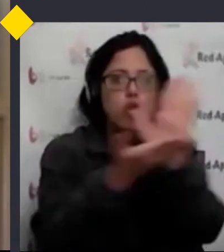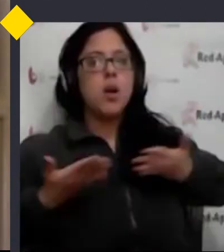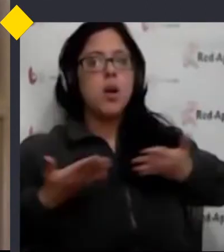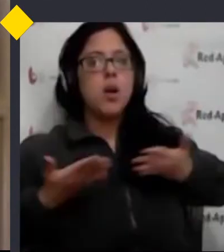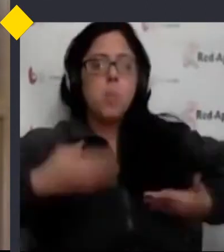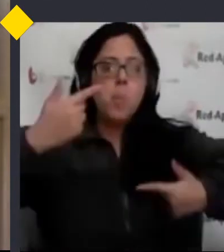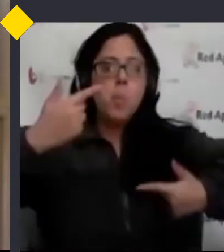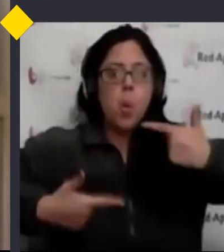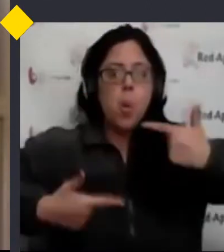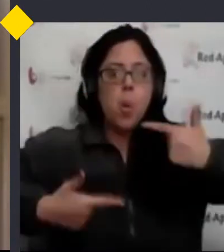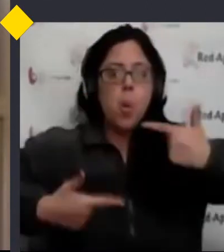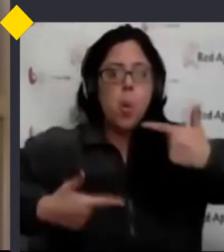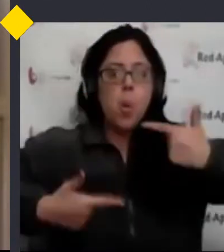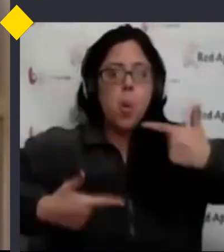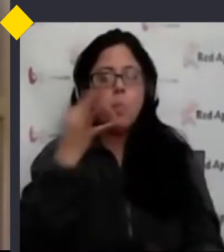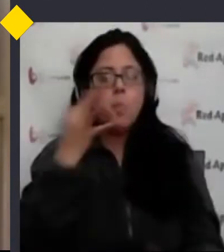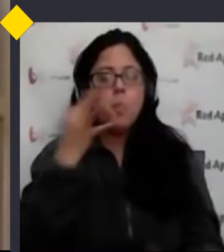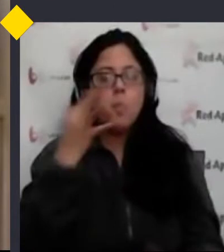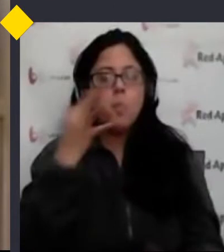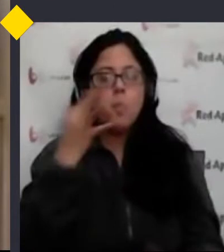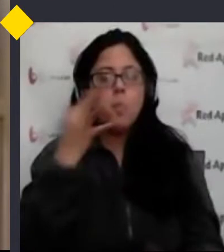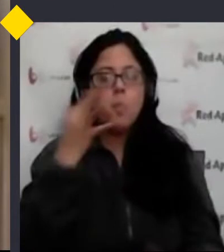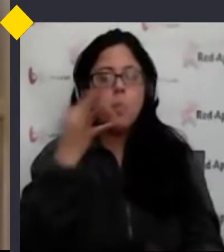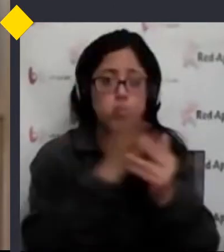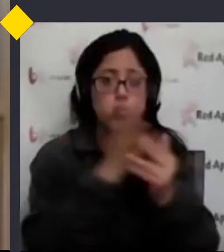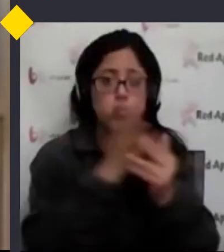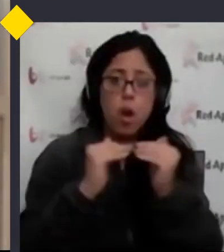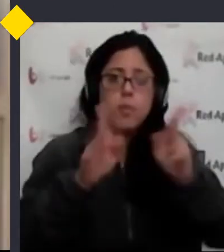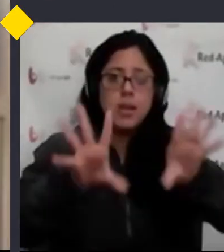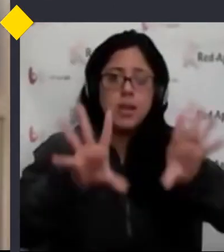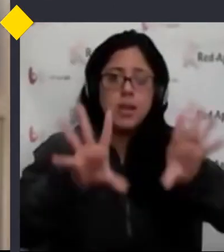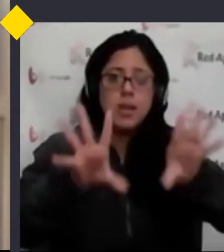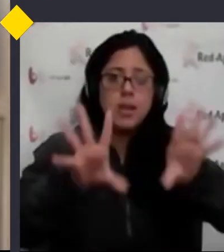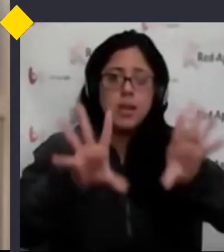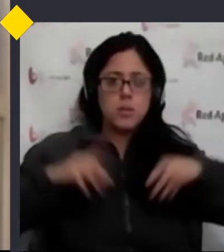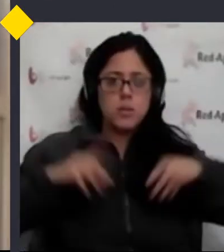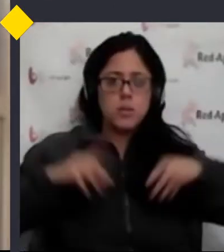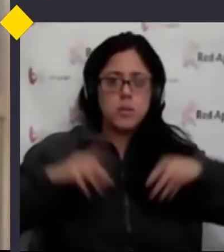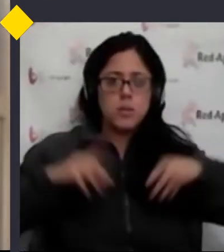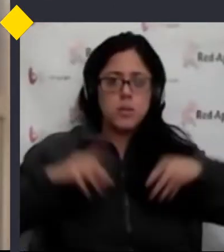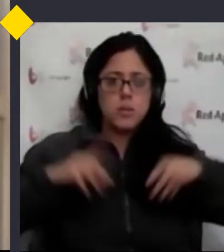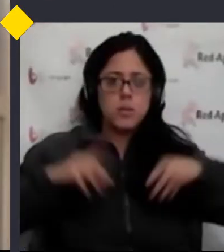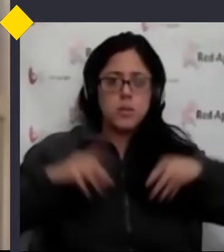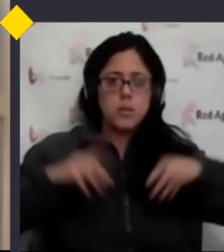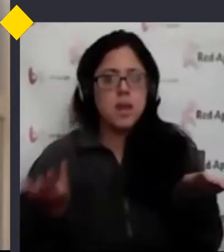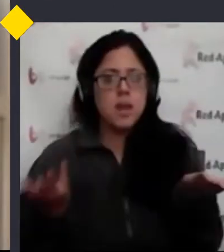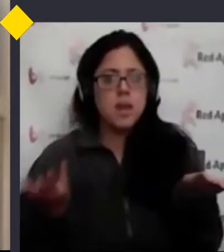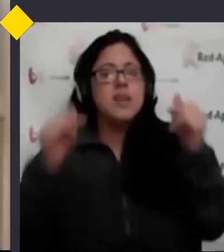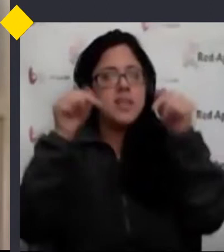humanas. Y las políticas públicas, lo mismo, tienen que asumir esta realidad de que hay más pérdidas de